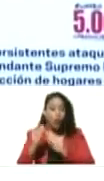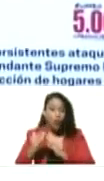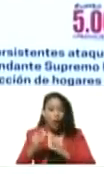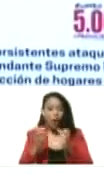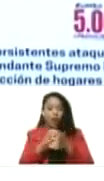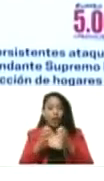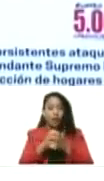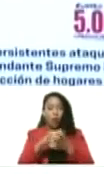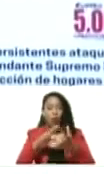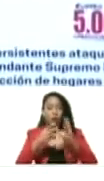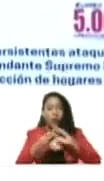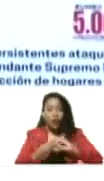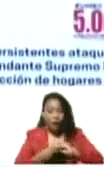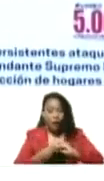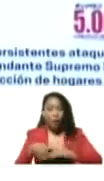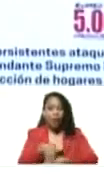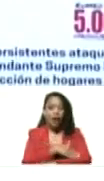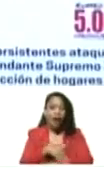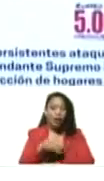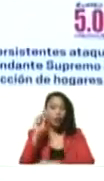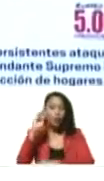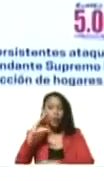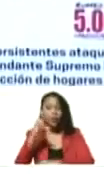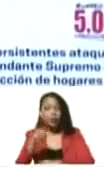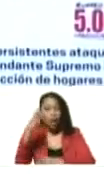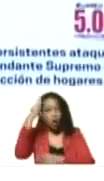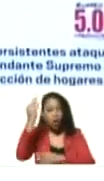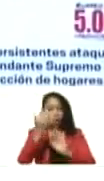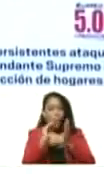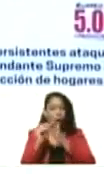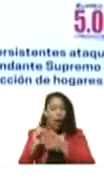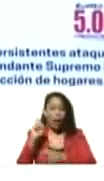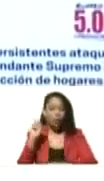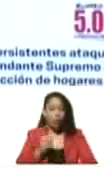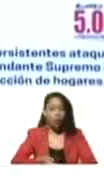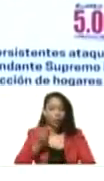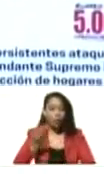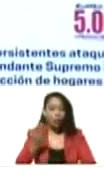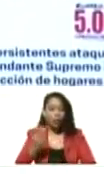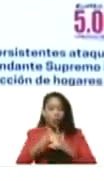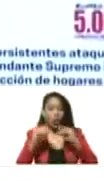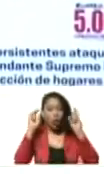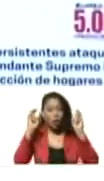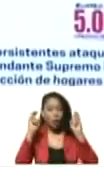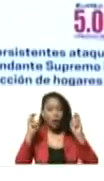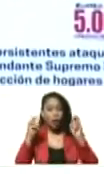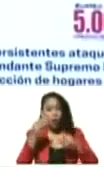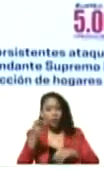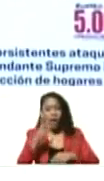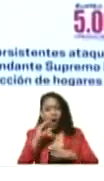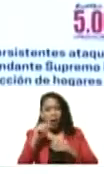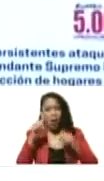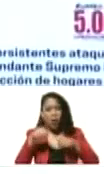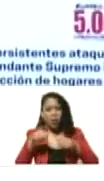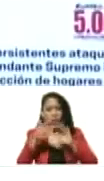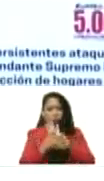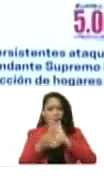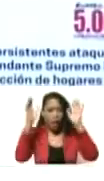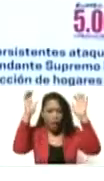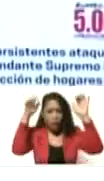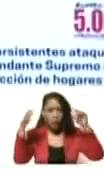las comunas, los consejos comunales. Ha sido el factor clave para todos los temas. Usted hablaba ahorita de las lluvias. Nosotros